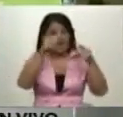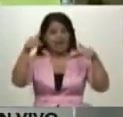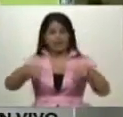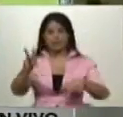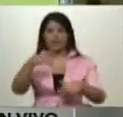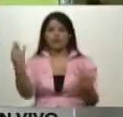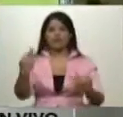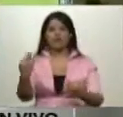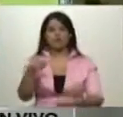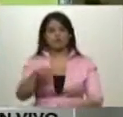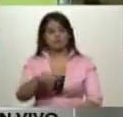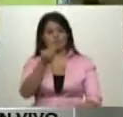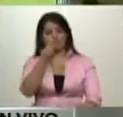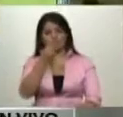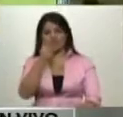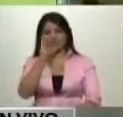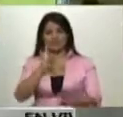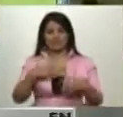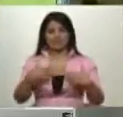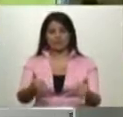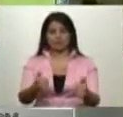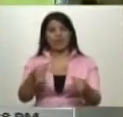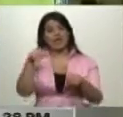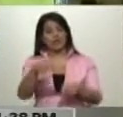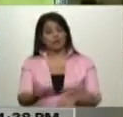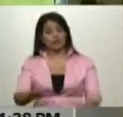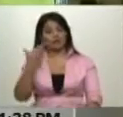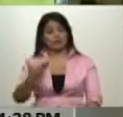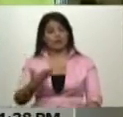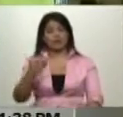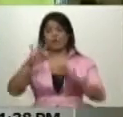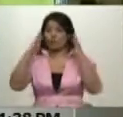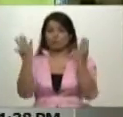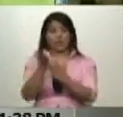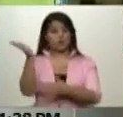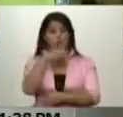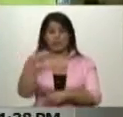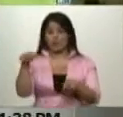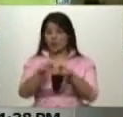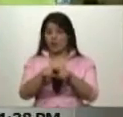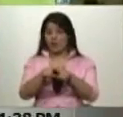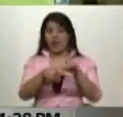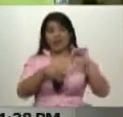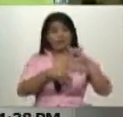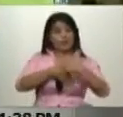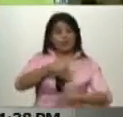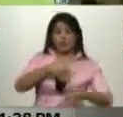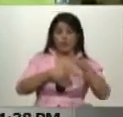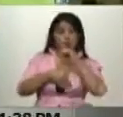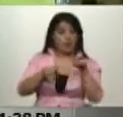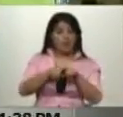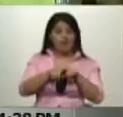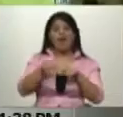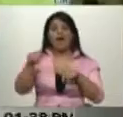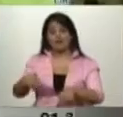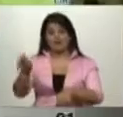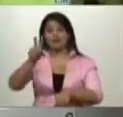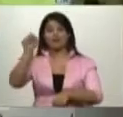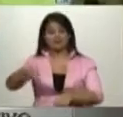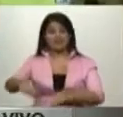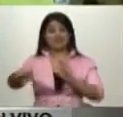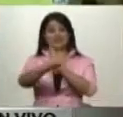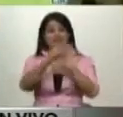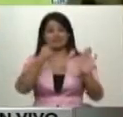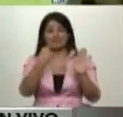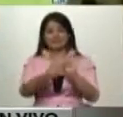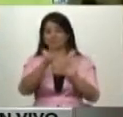la vanguardia a nivel mundial y sobre todo a nivel de Latinoamérica en lo que es la prohibición tajante y